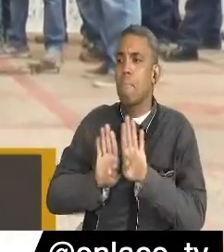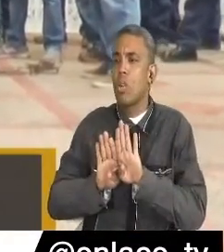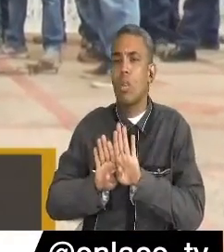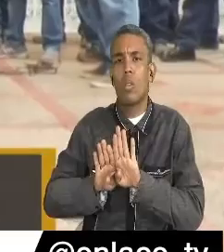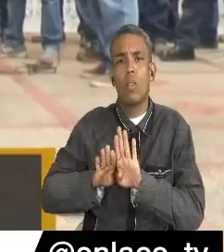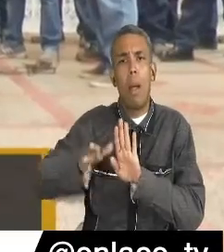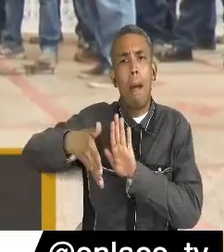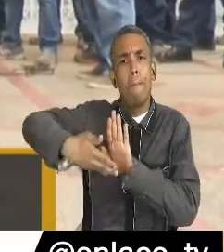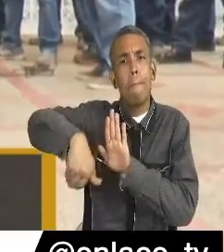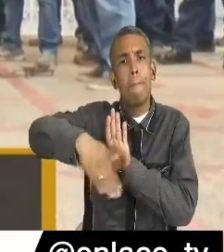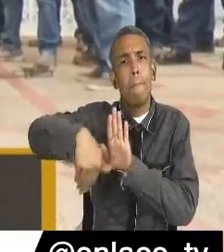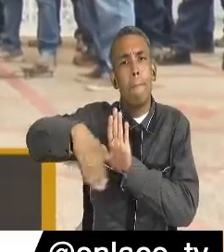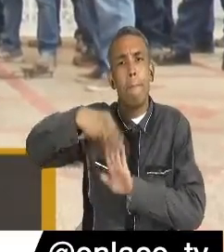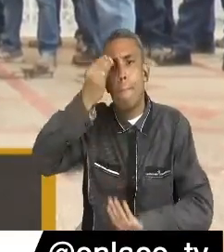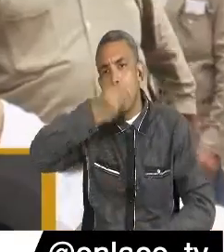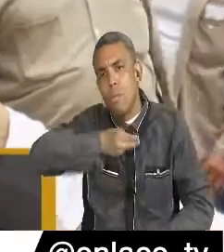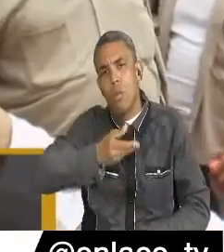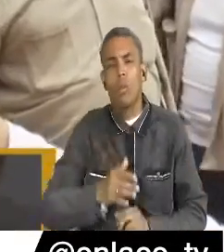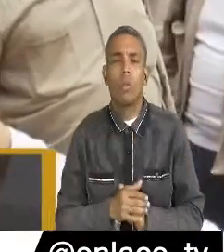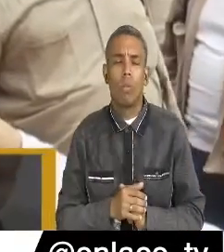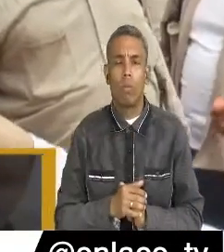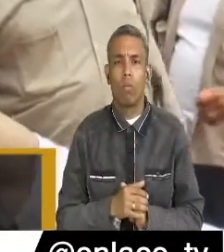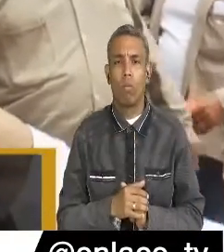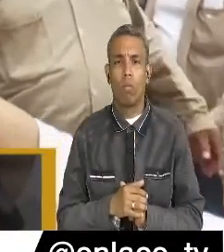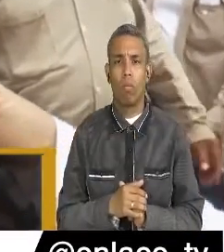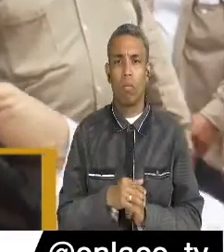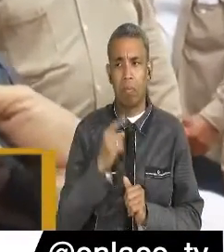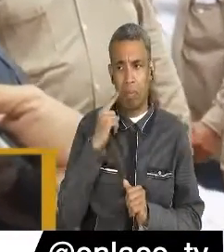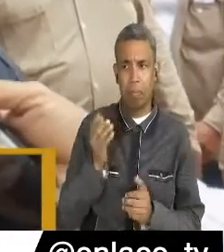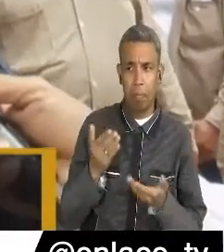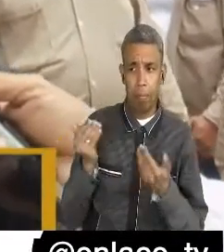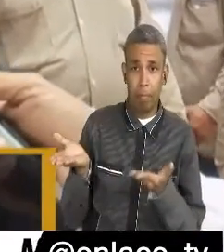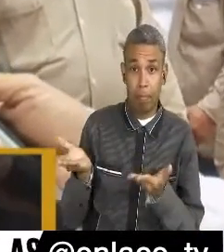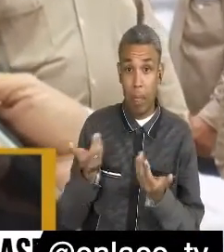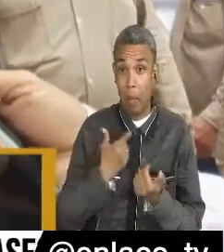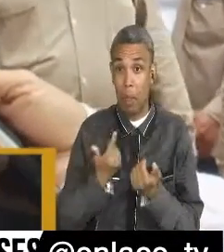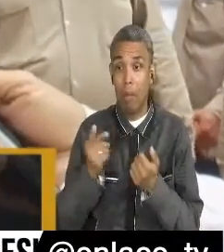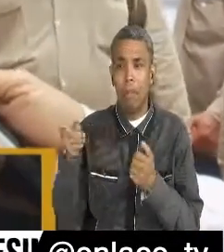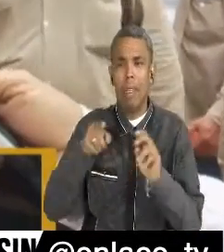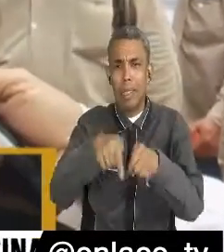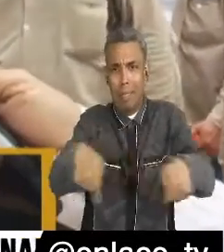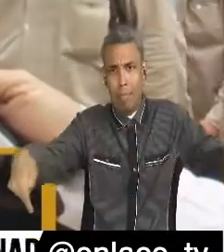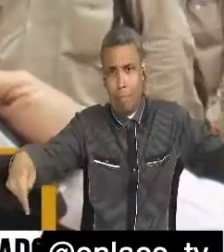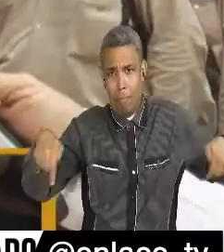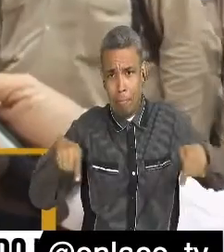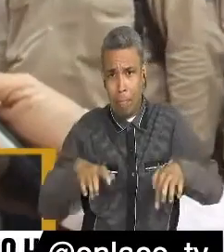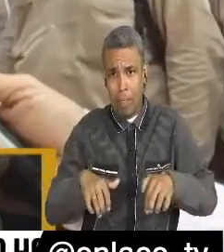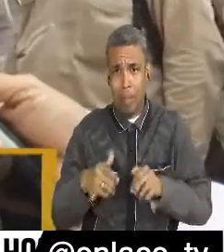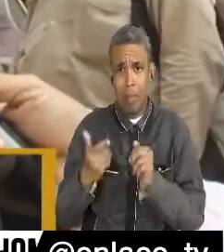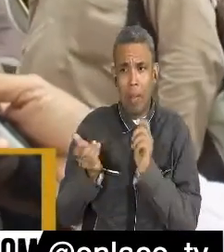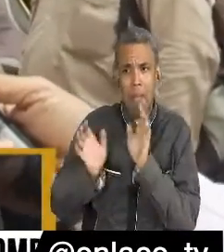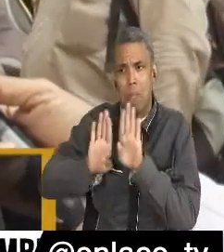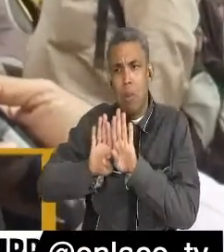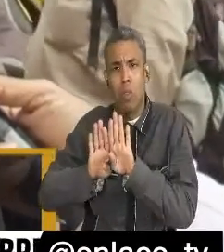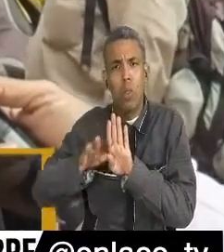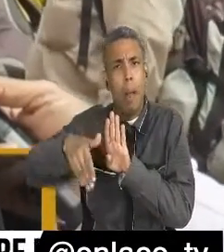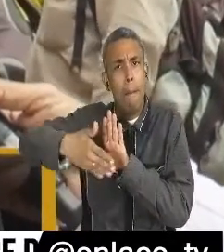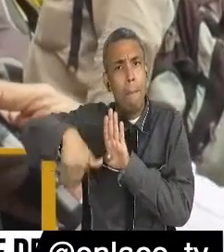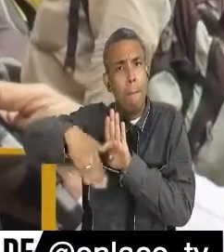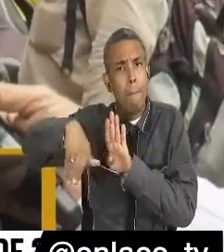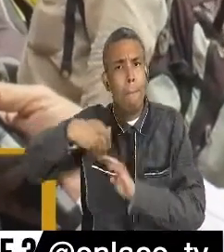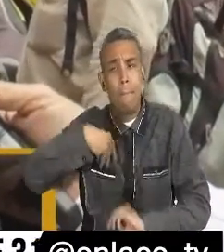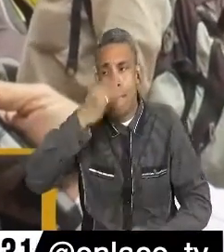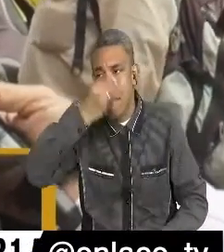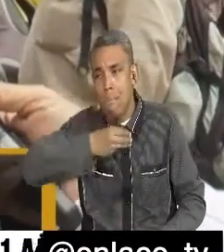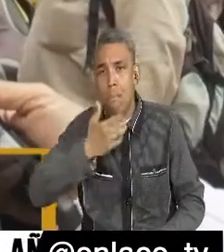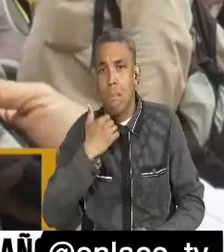estas oficinas se encuentran abandonadas. Hoy, como cabe anotar, está abandonada. No se sabe si fue que ya se fueron, se volaron y dejaron solamente